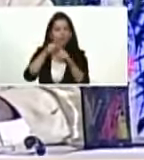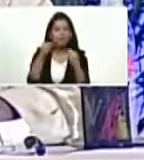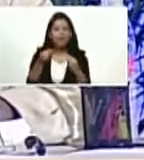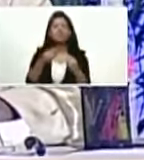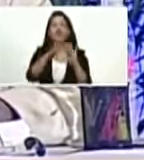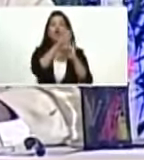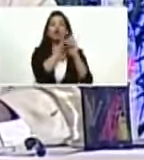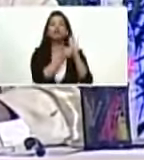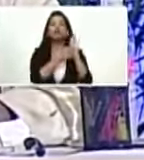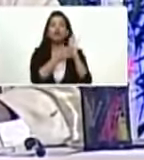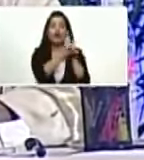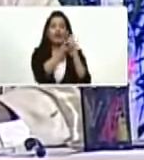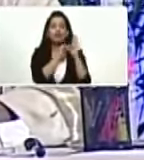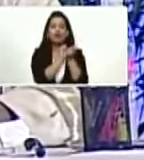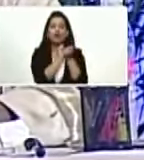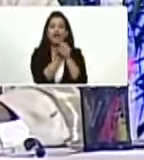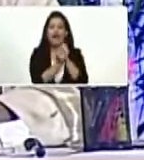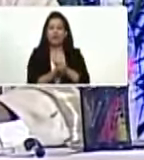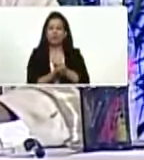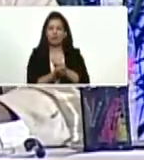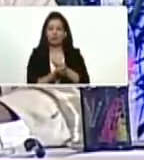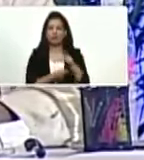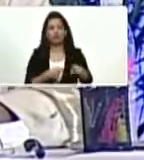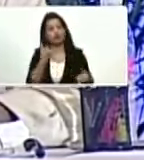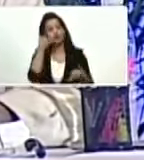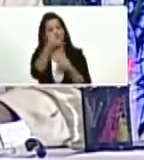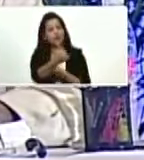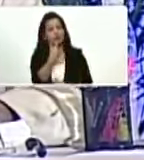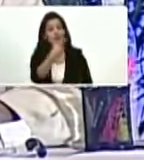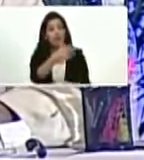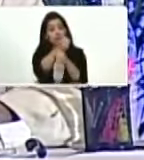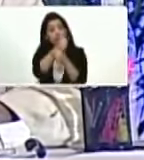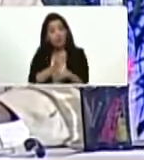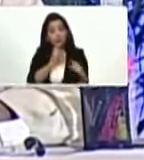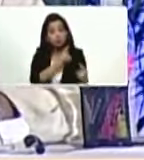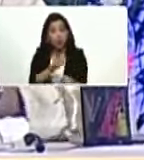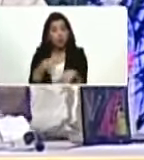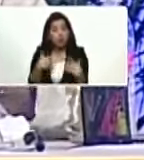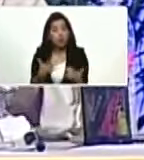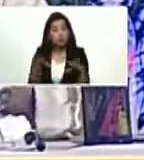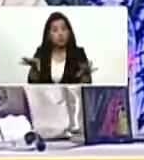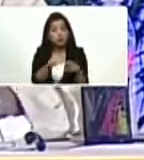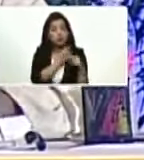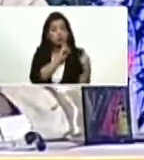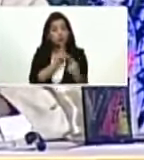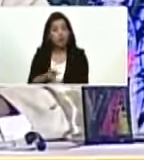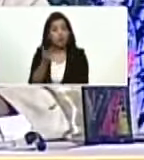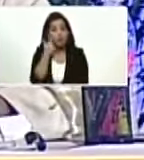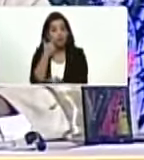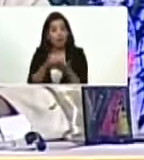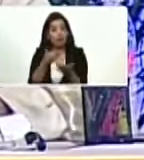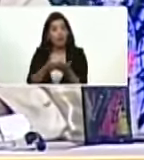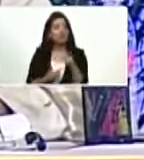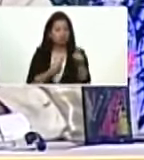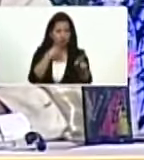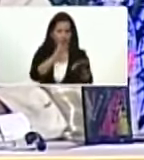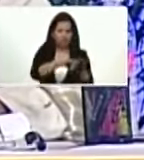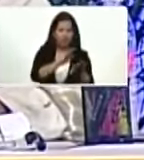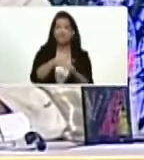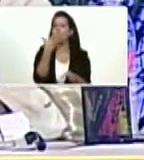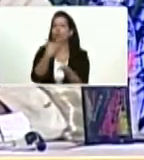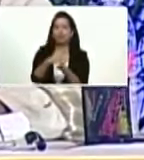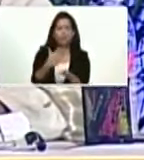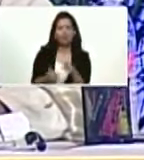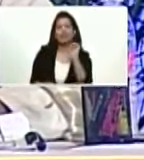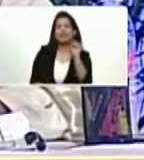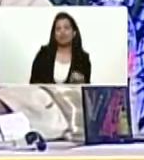Evo, están esperando los resultados finales. Yo le dije, Evo, sea una cosa o sea la otra, nosotros hemos pasado